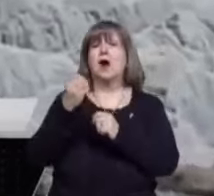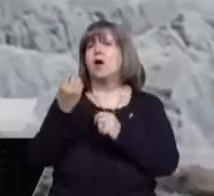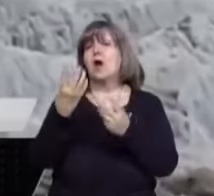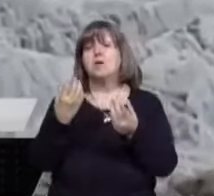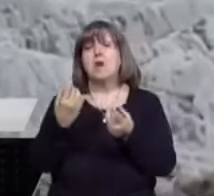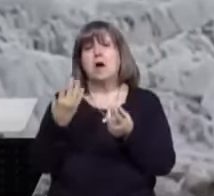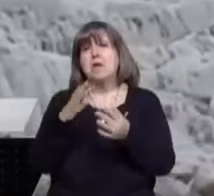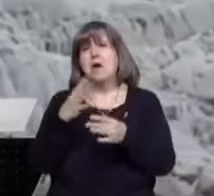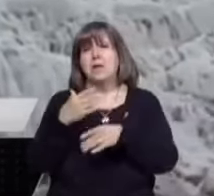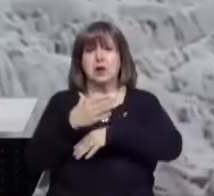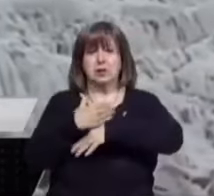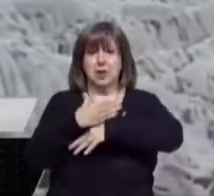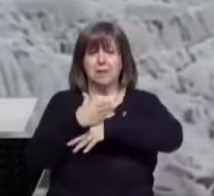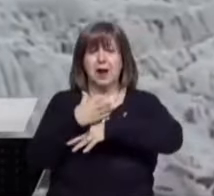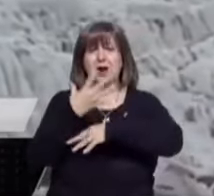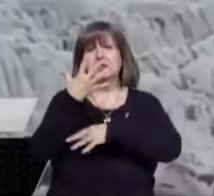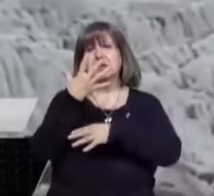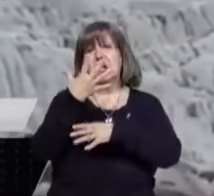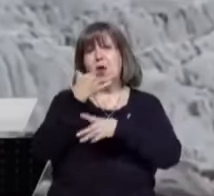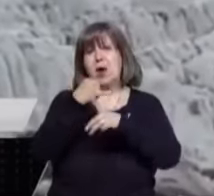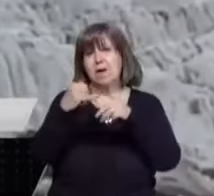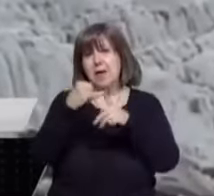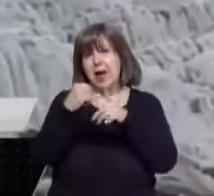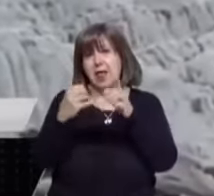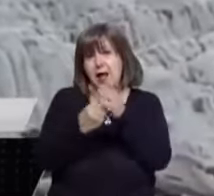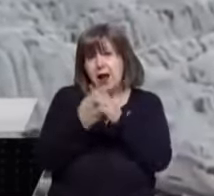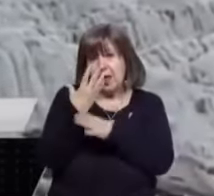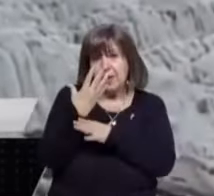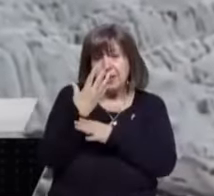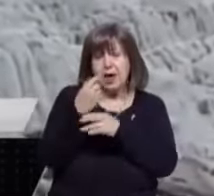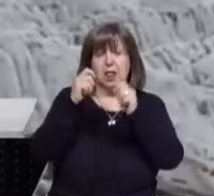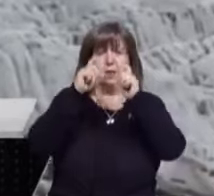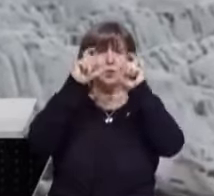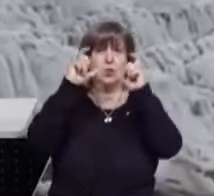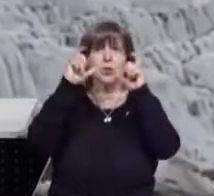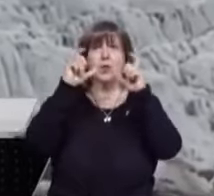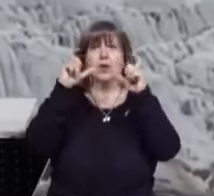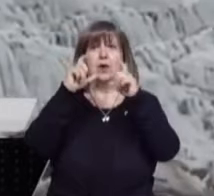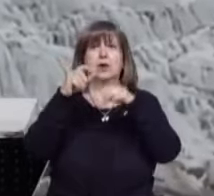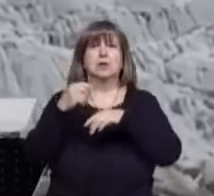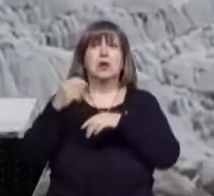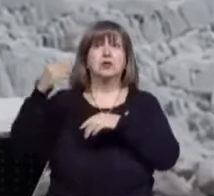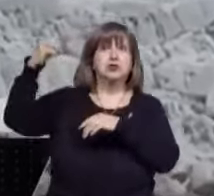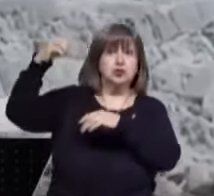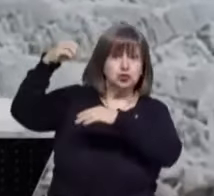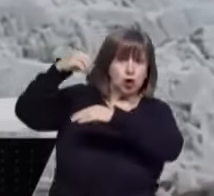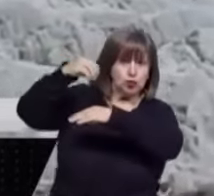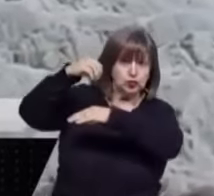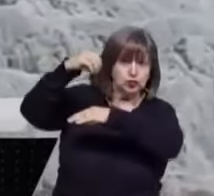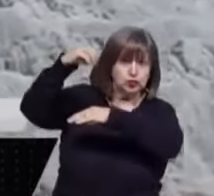temprano, 5:30, 6 de la mañana. No hace tanto frío, el frío empieza a partir de las 6 cuando sale el sol.